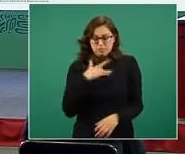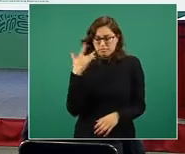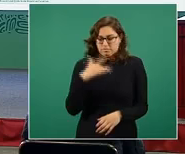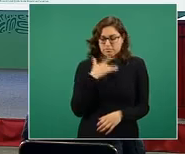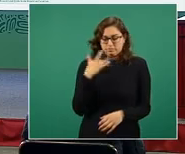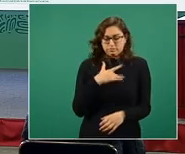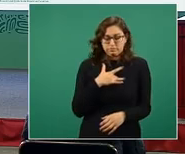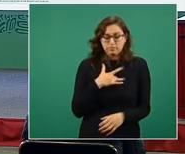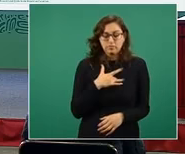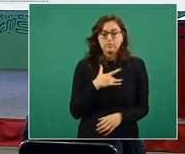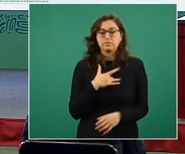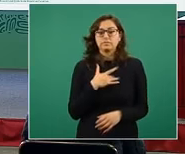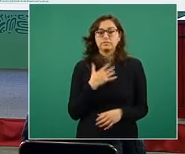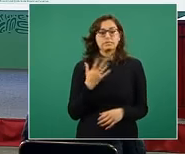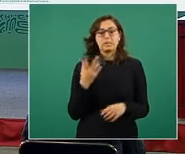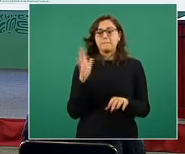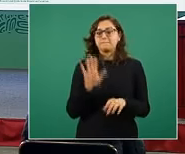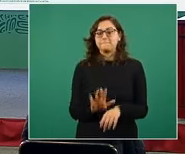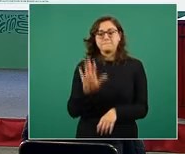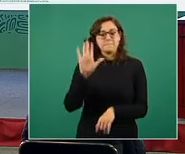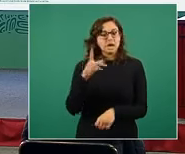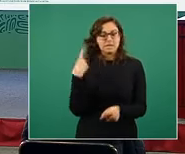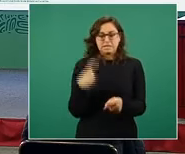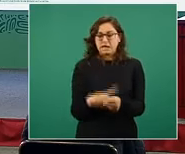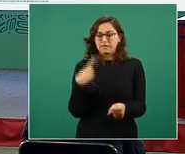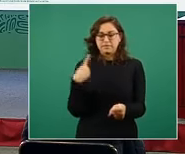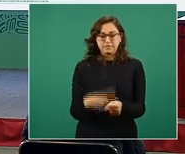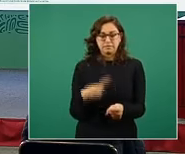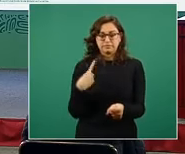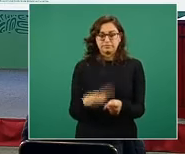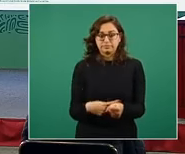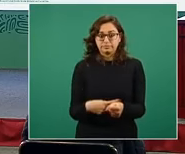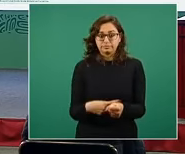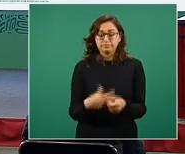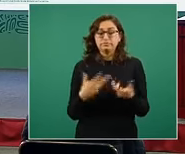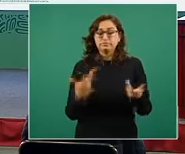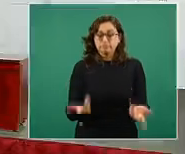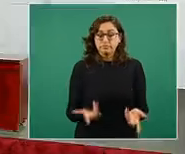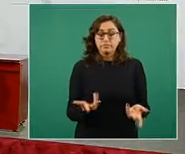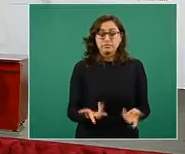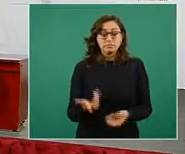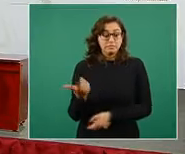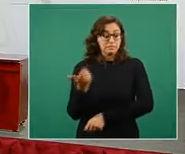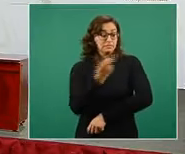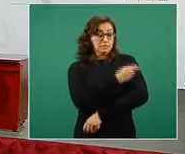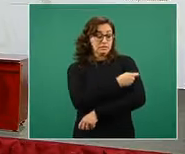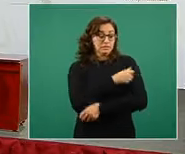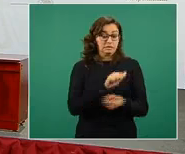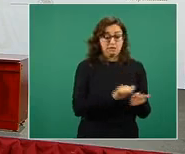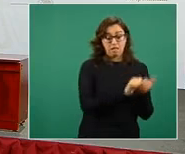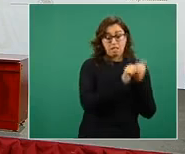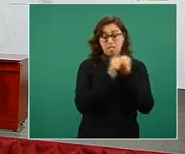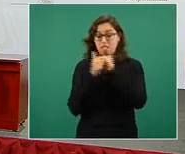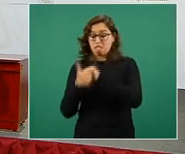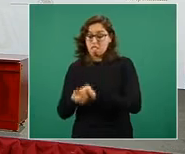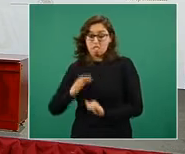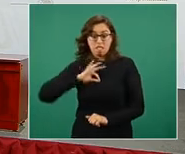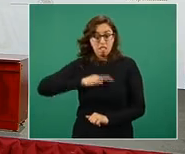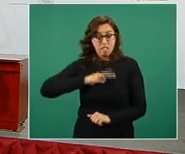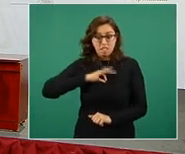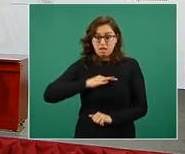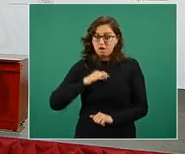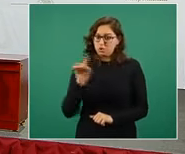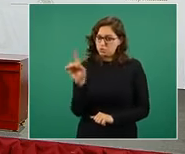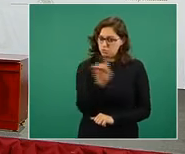casi el mismo que frente a la infección natural. No quiere decir, por supuesto, que la vacuna cause infección. Nadie debe pensar